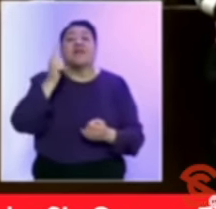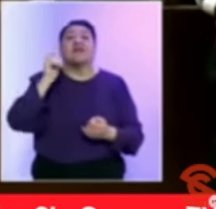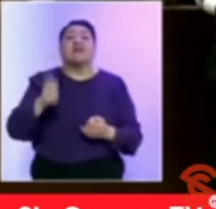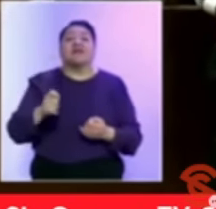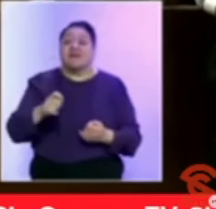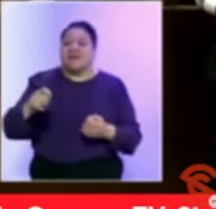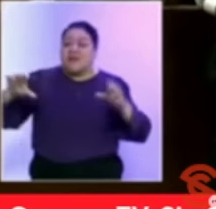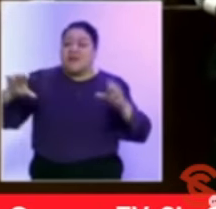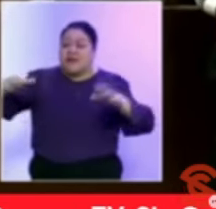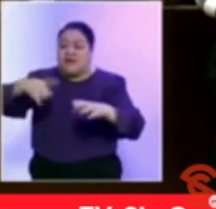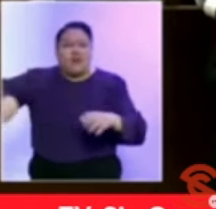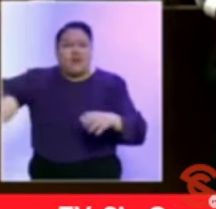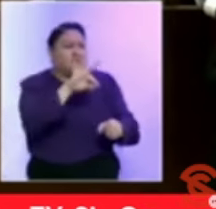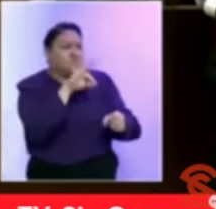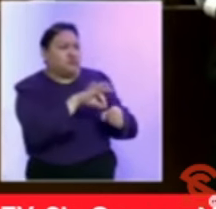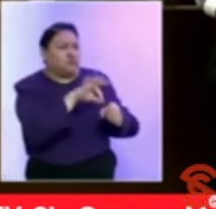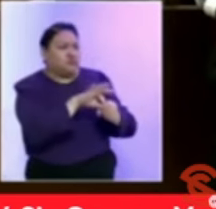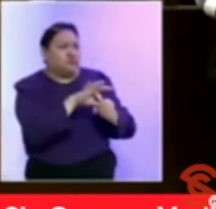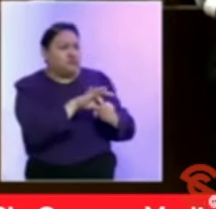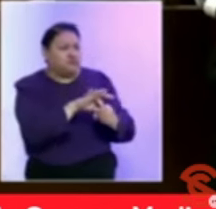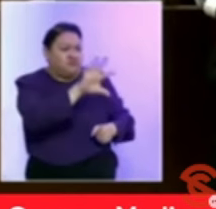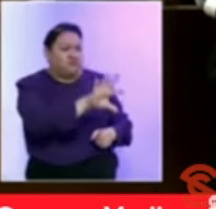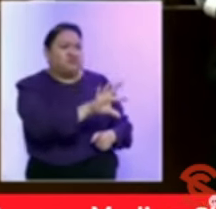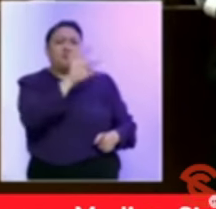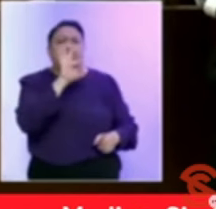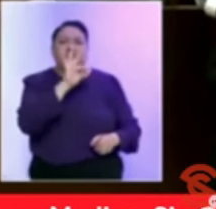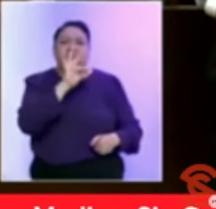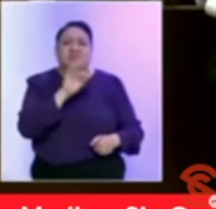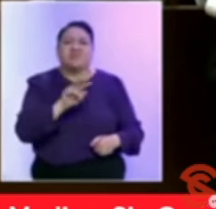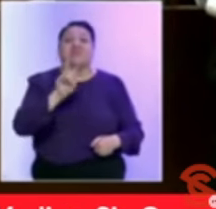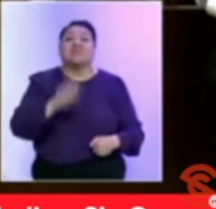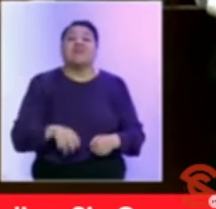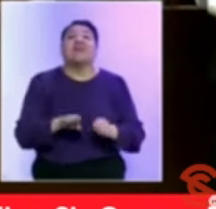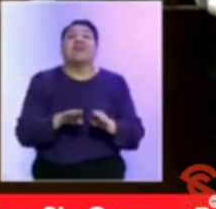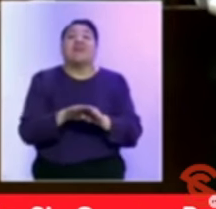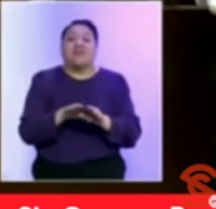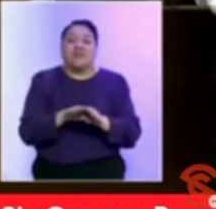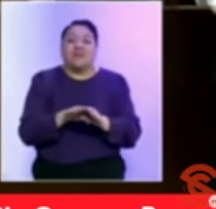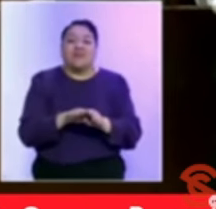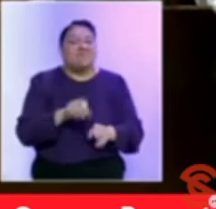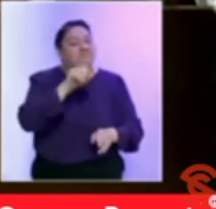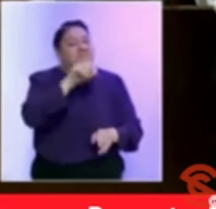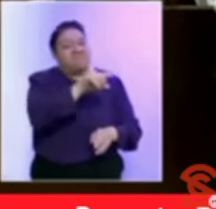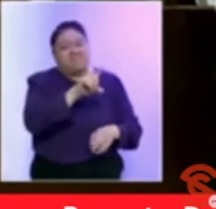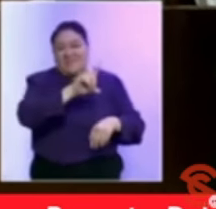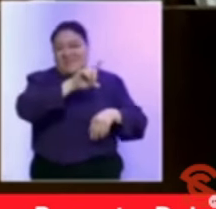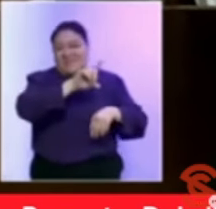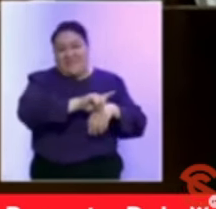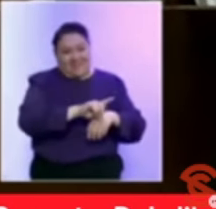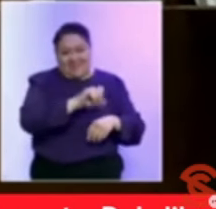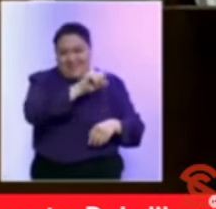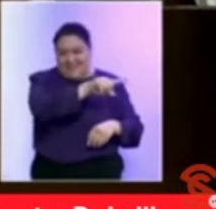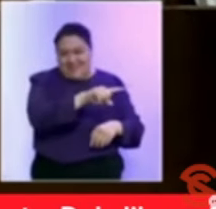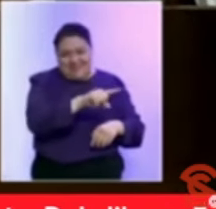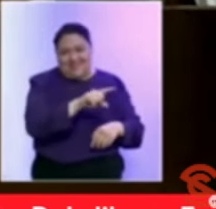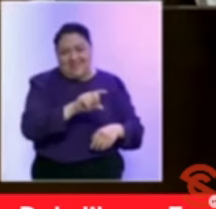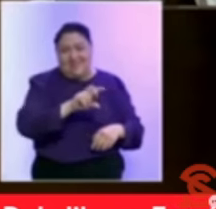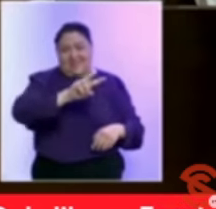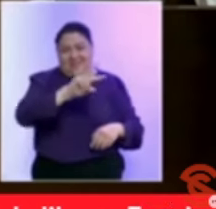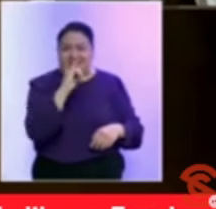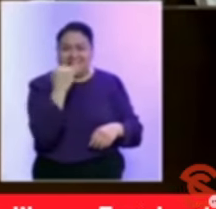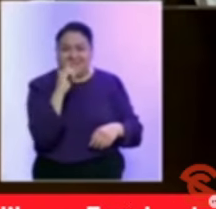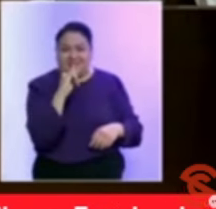fuerza y de su historia expresada con Claridad y el día de la